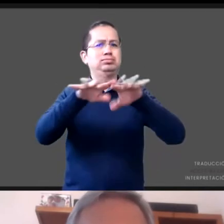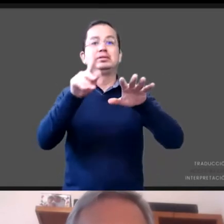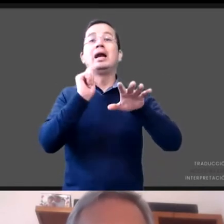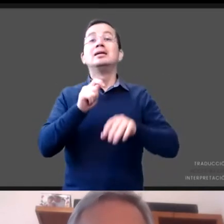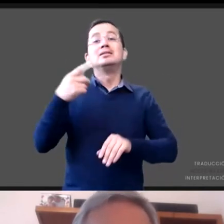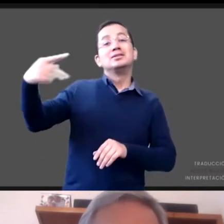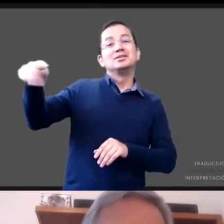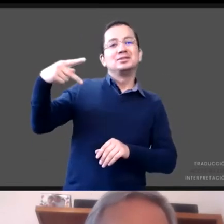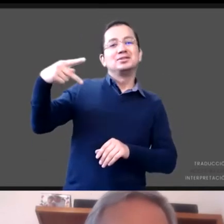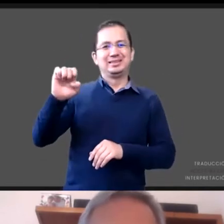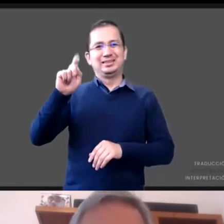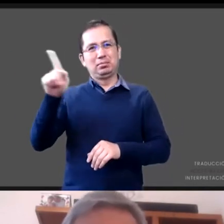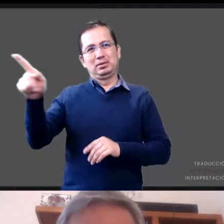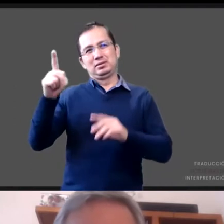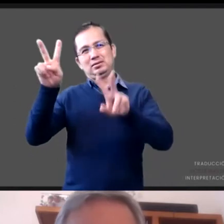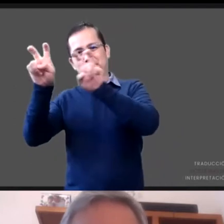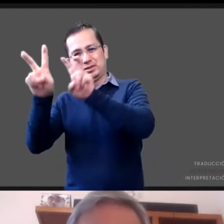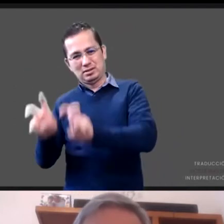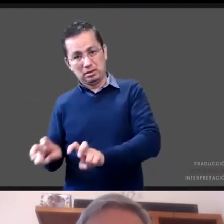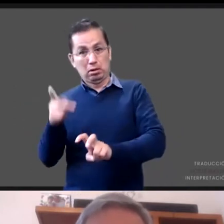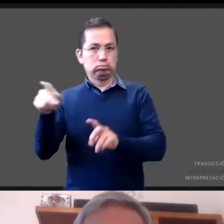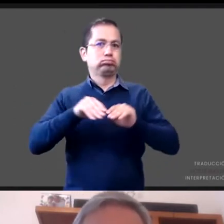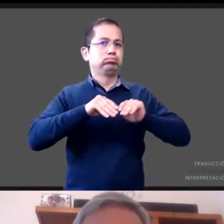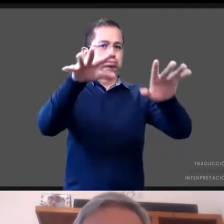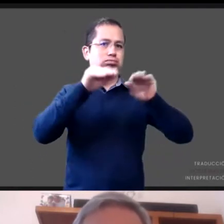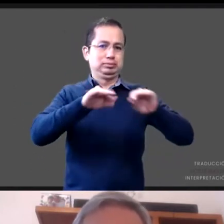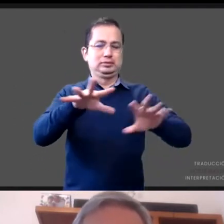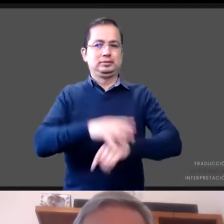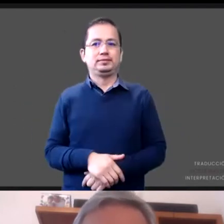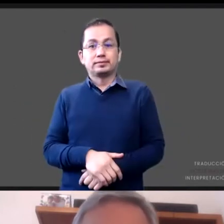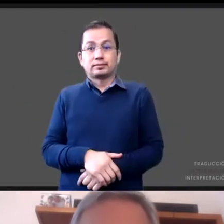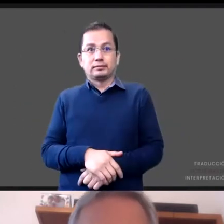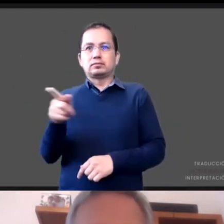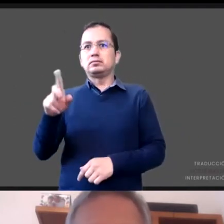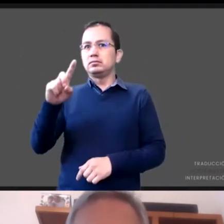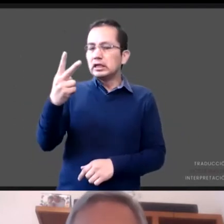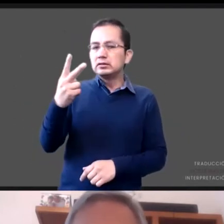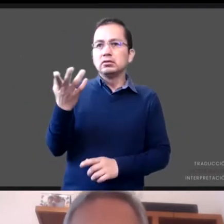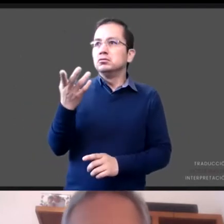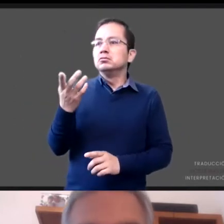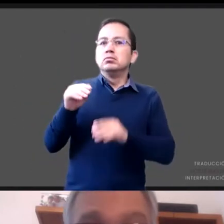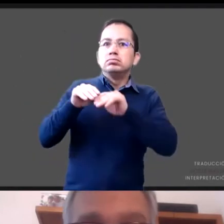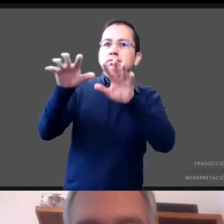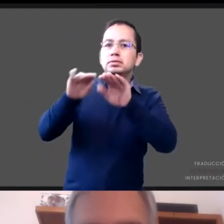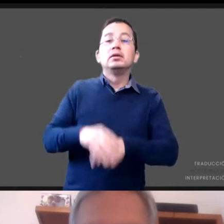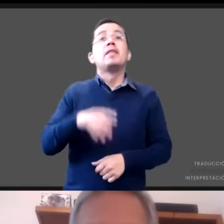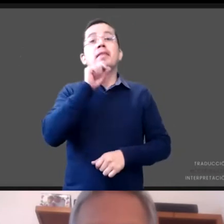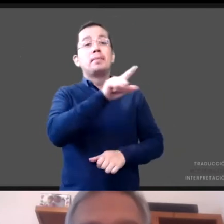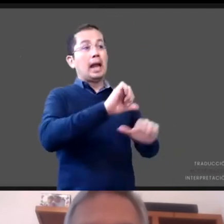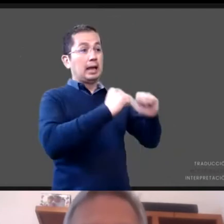educativos. Antes lo hacía una, pasamos a tener 32. Las asociaciones de internet comenzaron